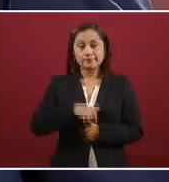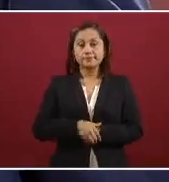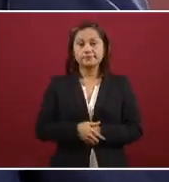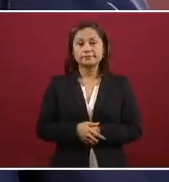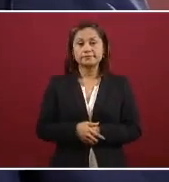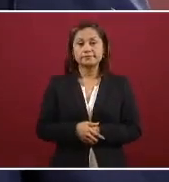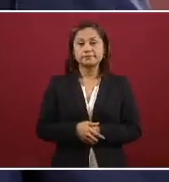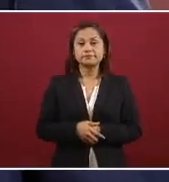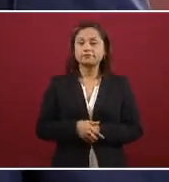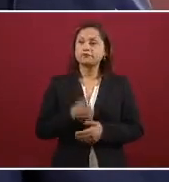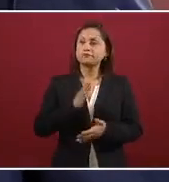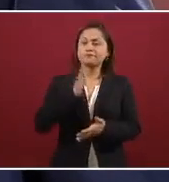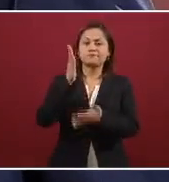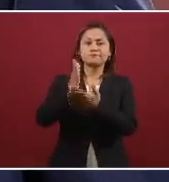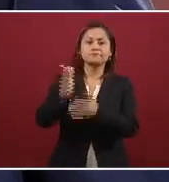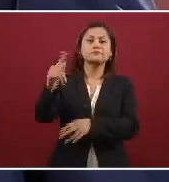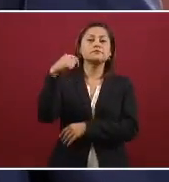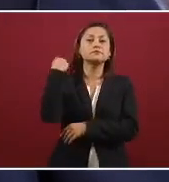Tabasco